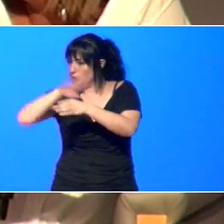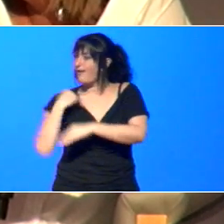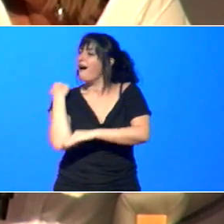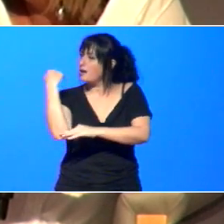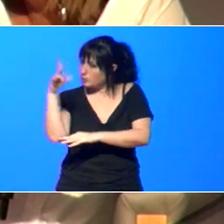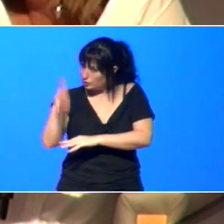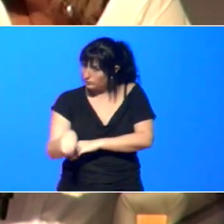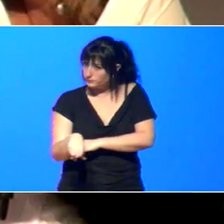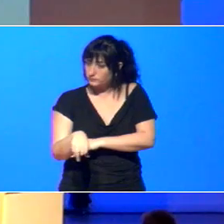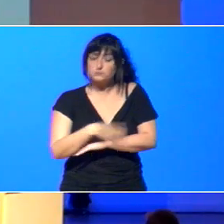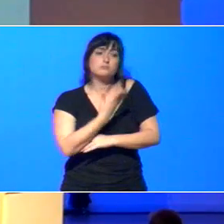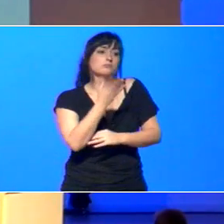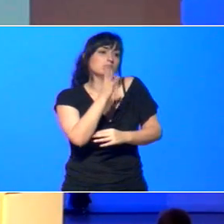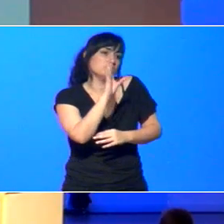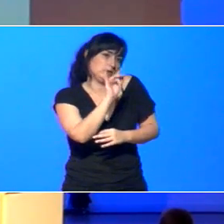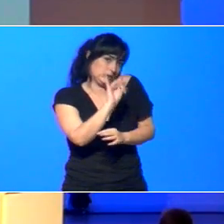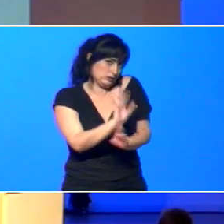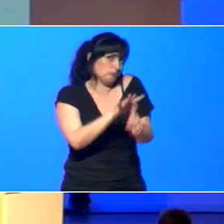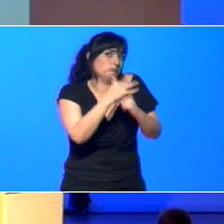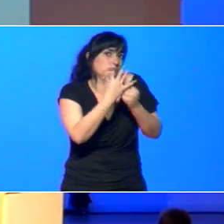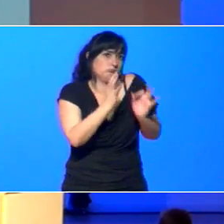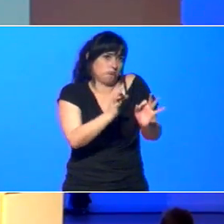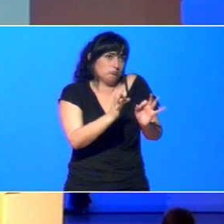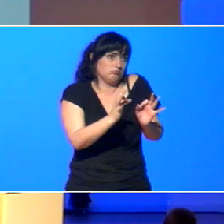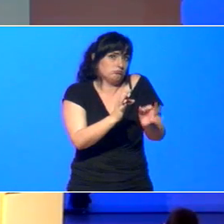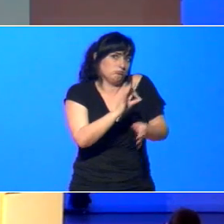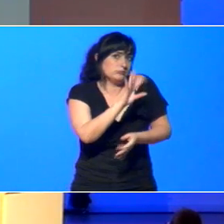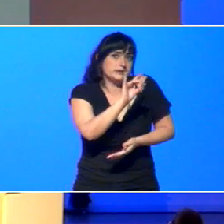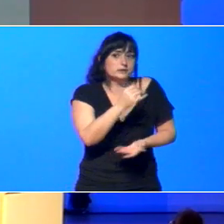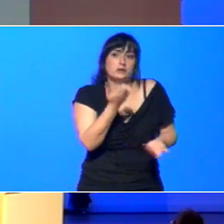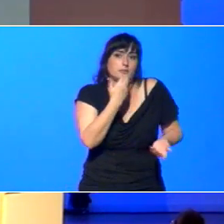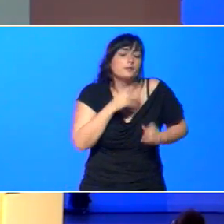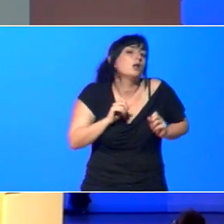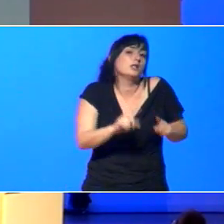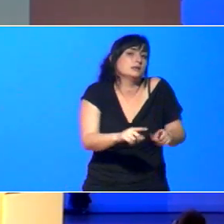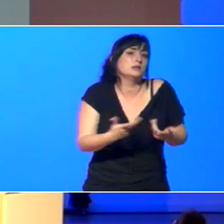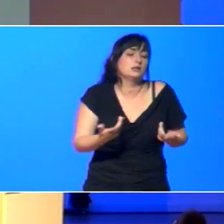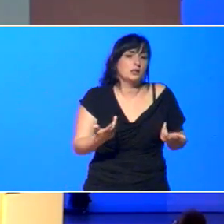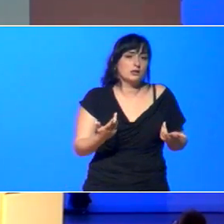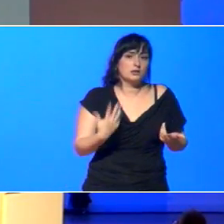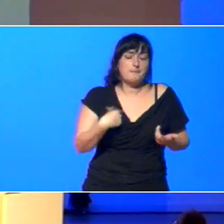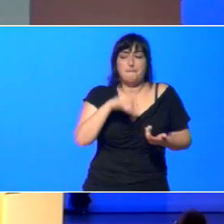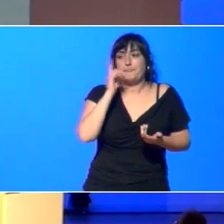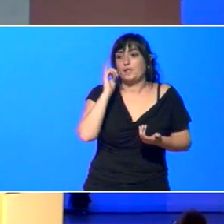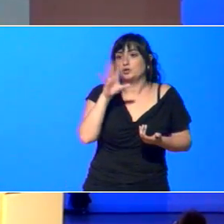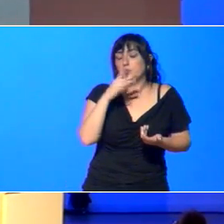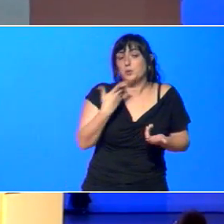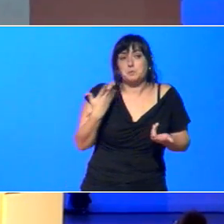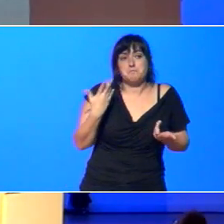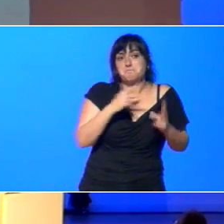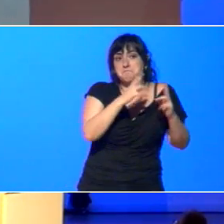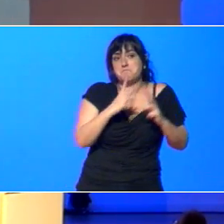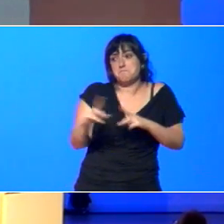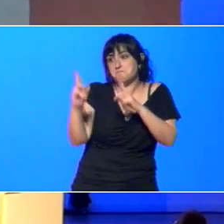Sí, en este caso, desde luego, sí, así ha sido. Y así se ha valorado muy positivamente por todas las partes, ¿no? Como que